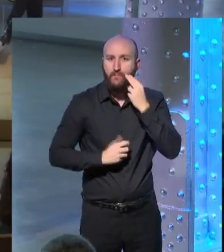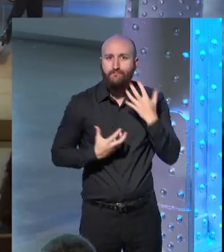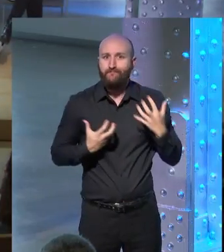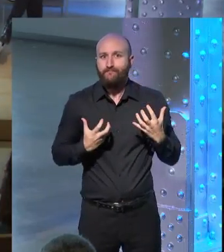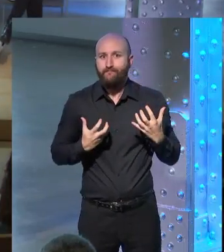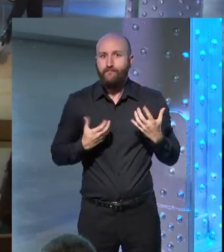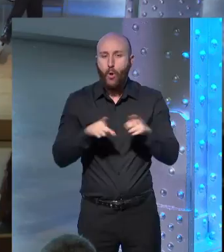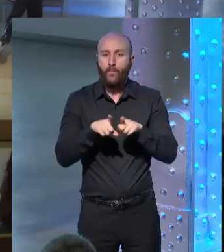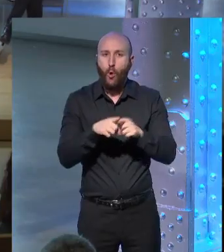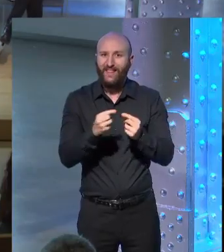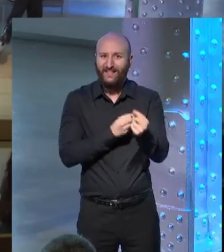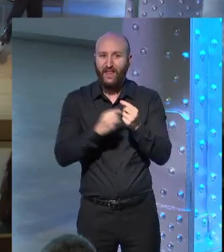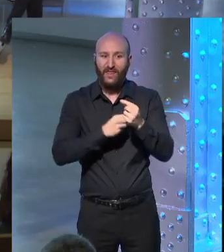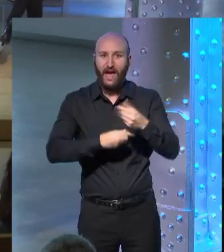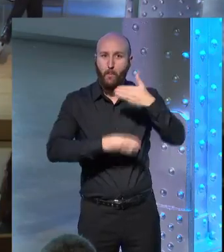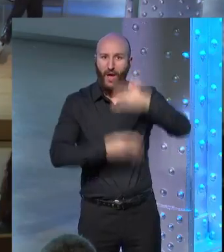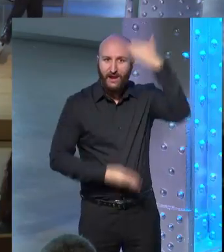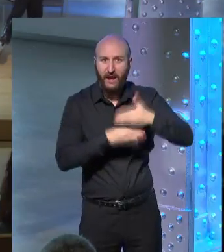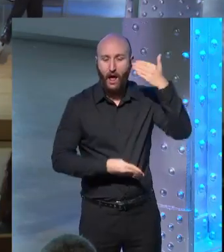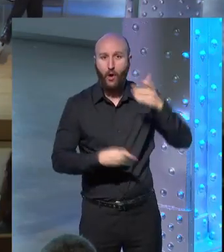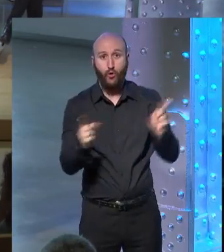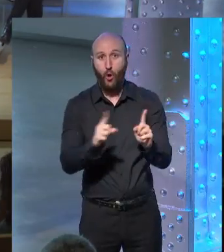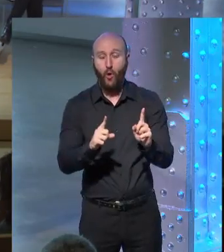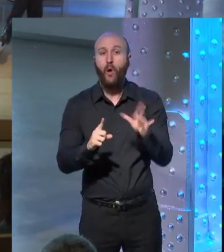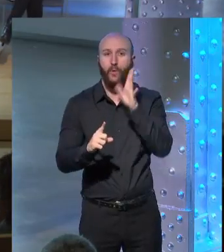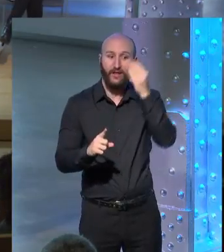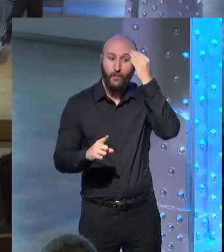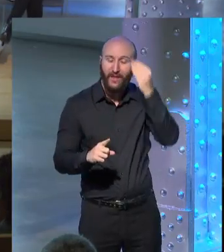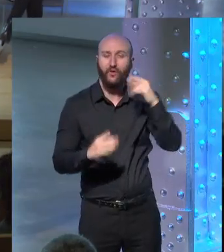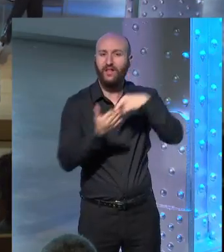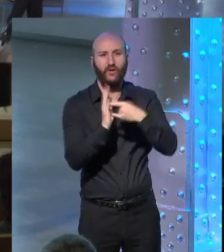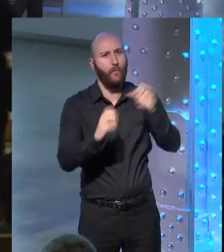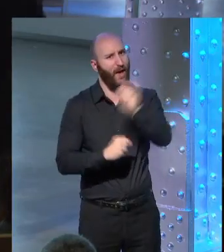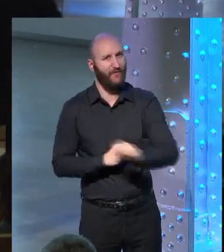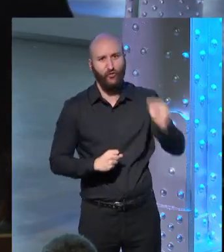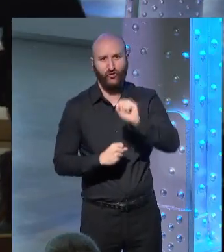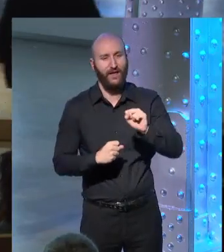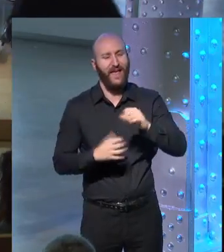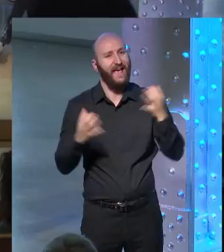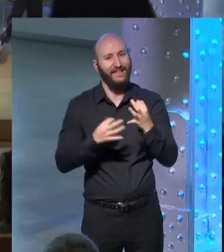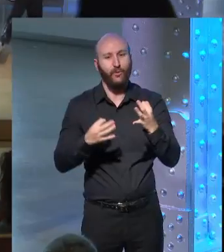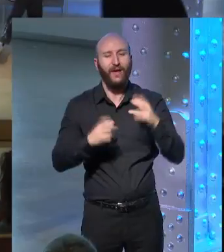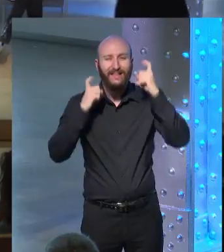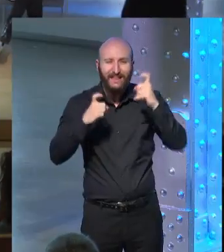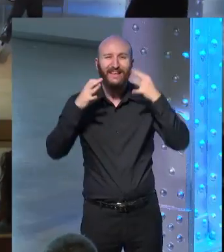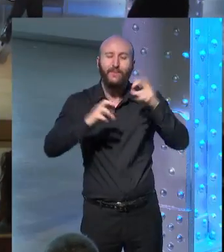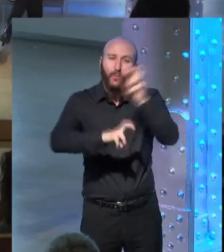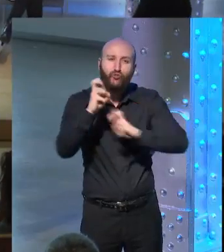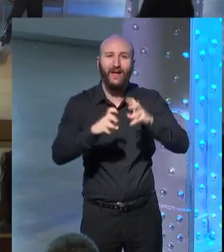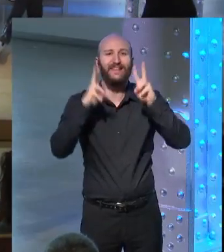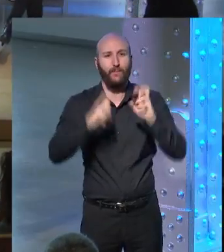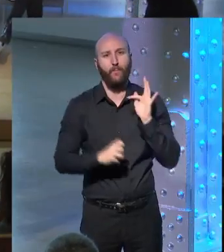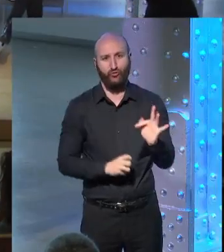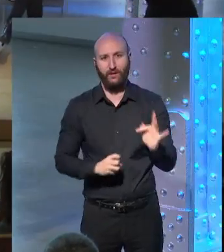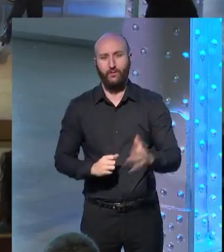y a mí, yo no quiero poner ninguna barrera, porque creo que la tecnología es fantástica y que tenemos que hacer un uso más o sacar la parte positiva de ella.